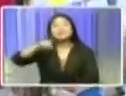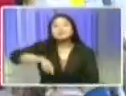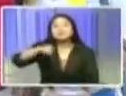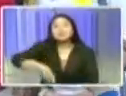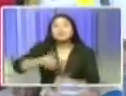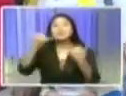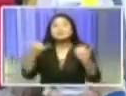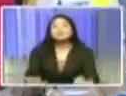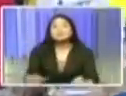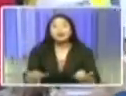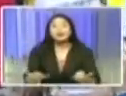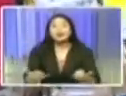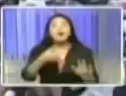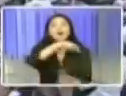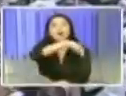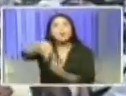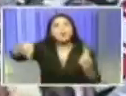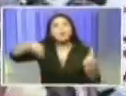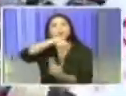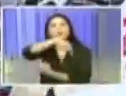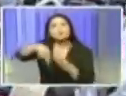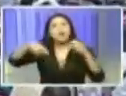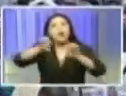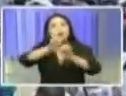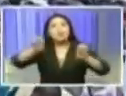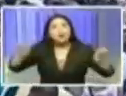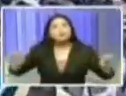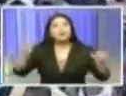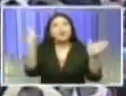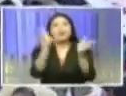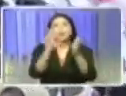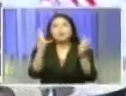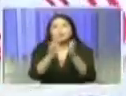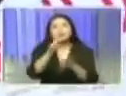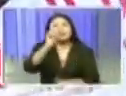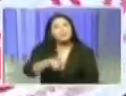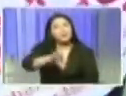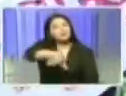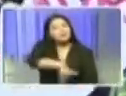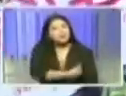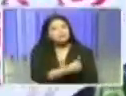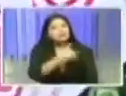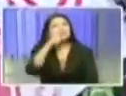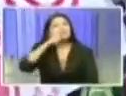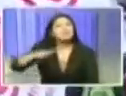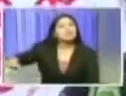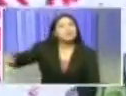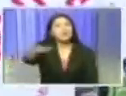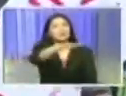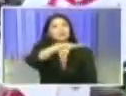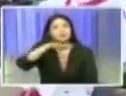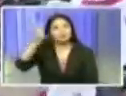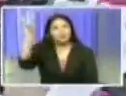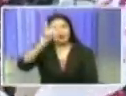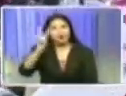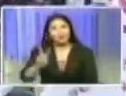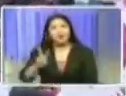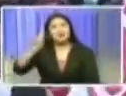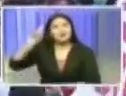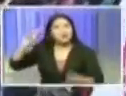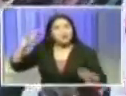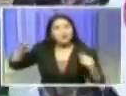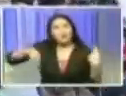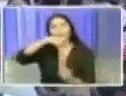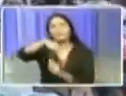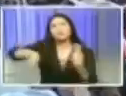Necesitamos una revolución educativa en los liceos y universidades del país. Una